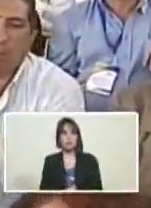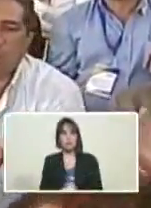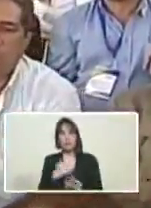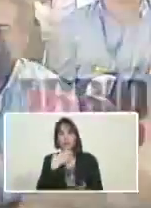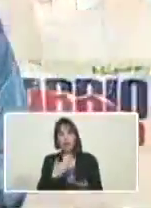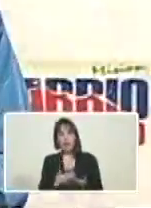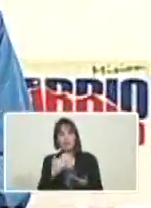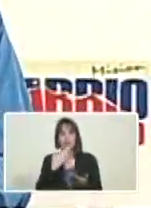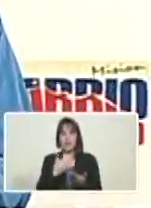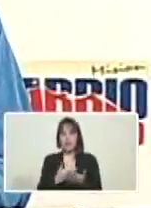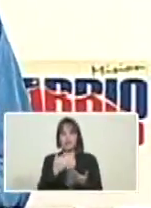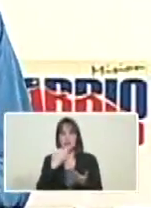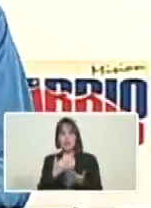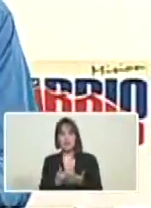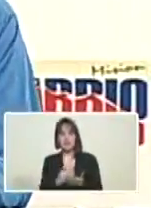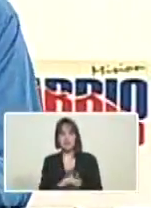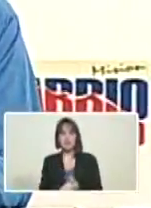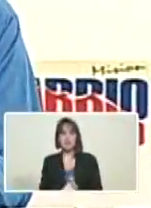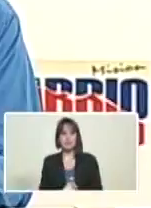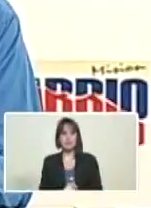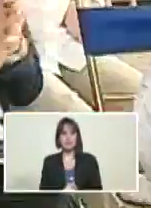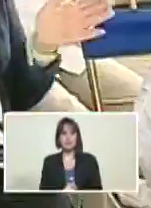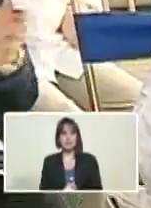Gracias, gracias, gracias. Fíjate.